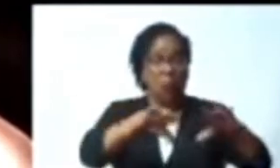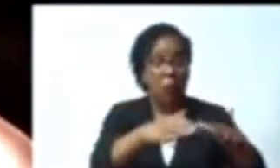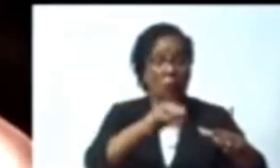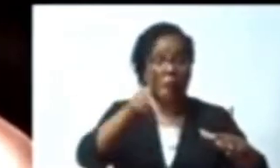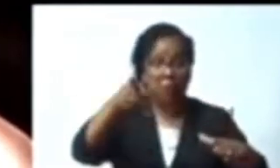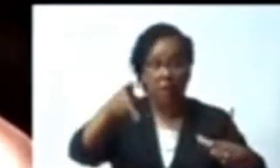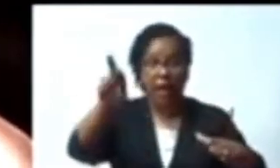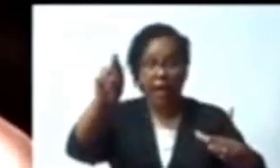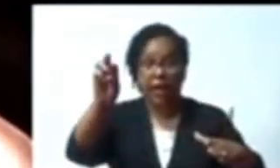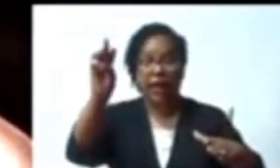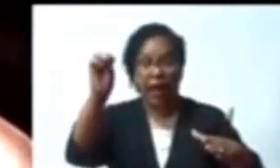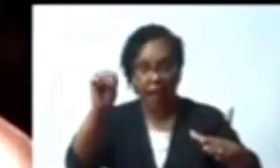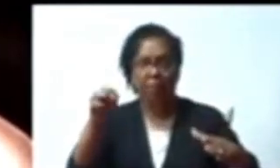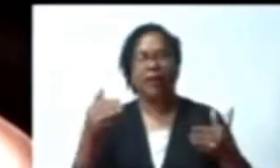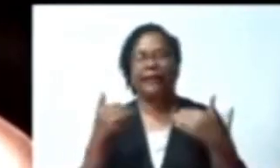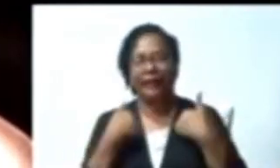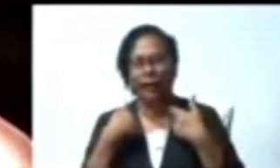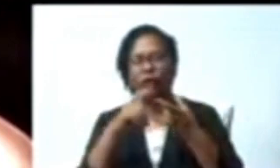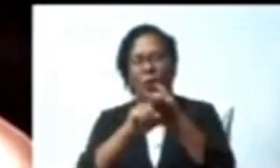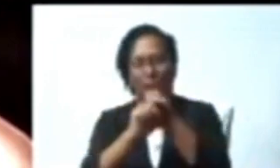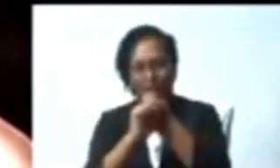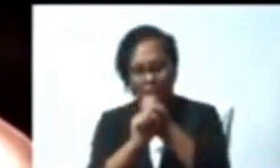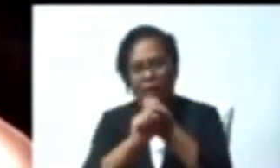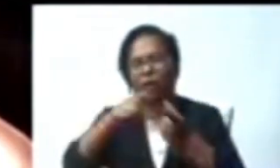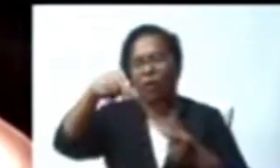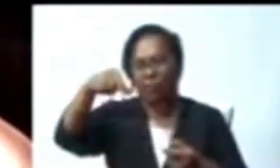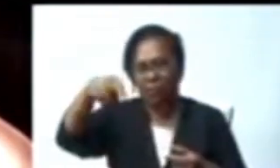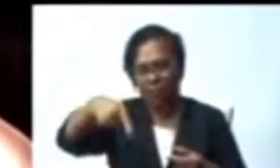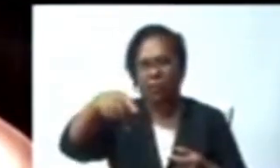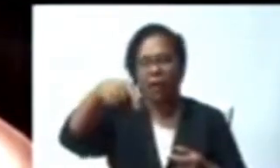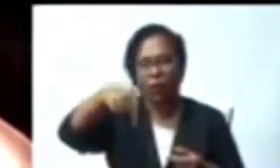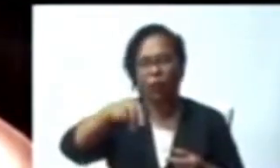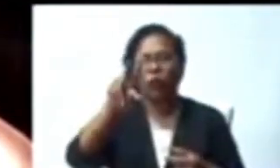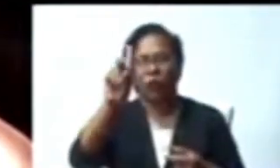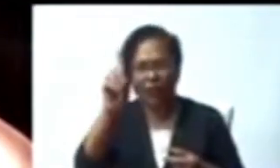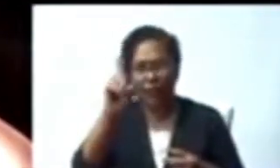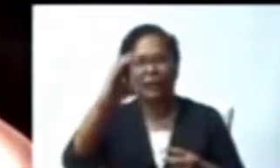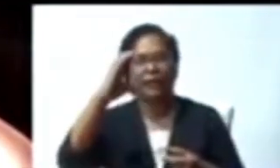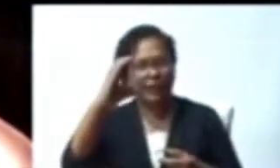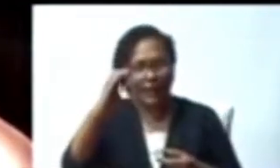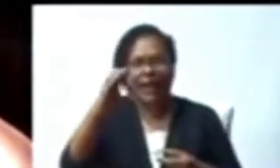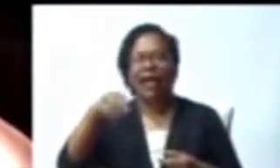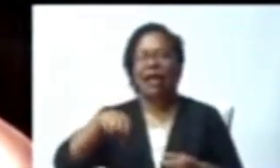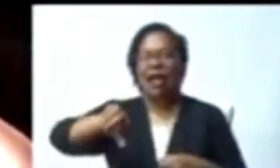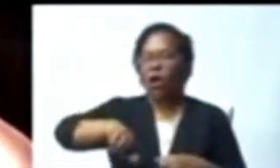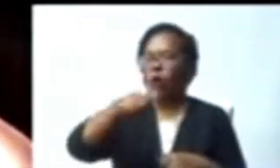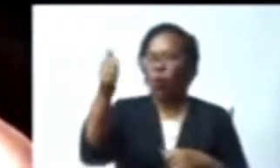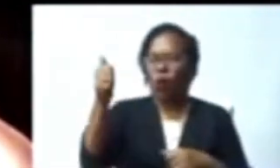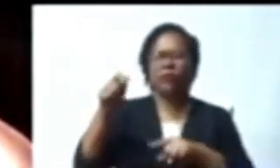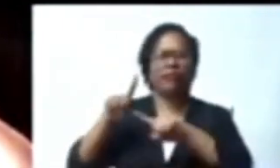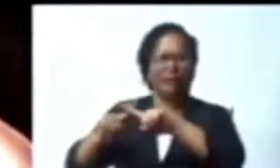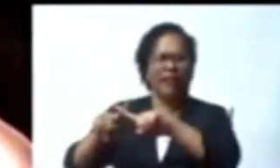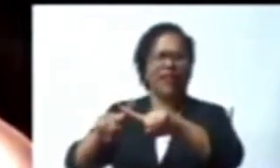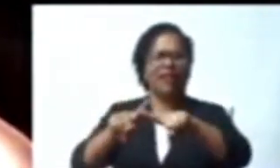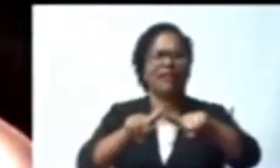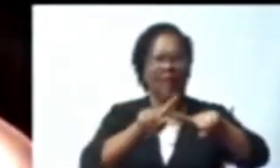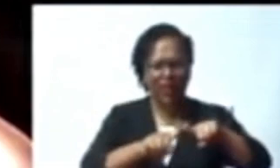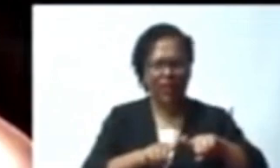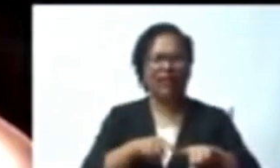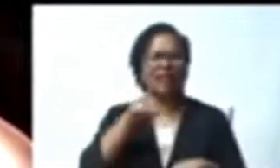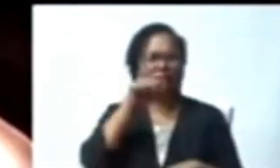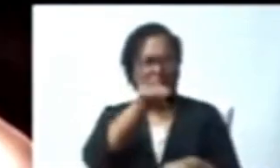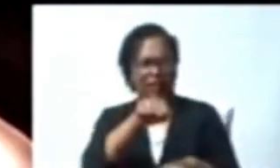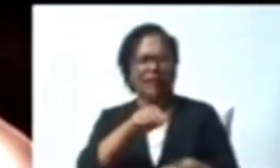Reformista, los tengo en Opción Democrática, en el PQDC, en Dominicanos por el Cambio, en el Frente Amplio, los tengo en el Partido